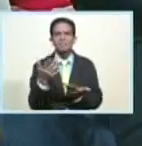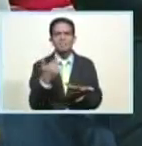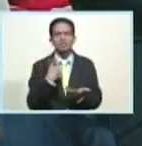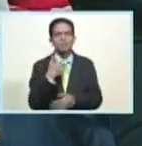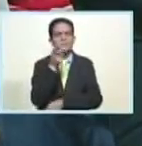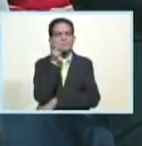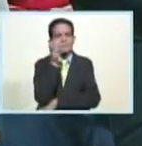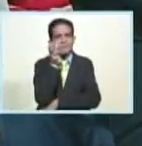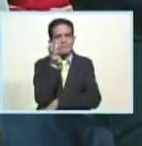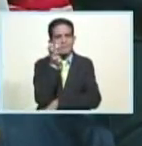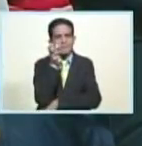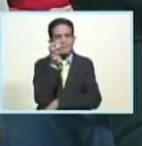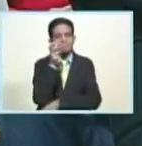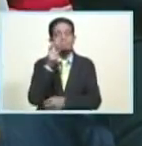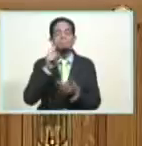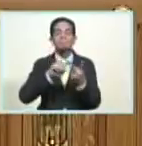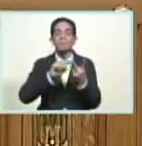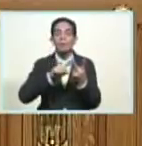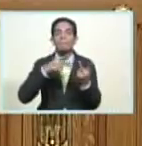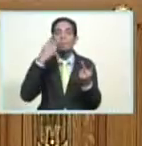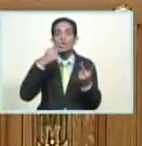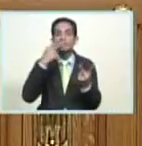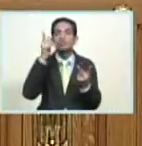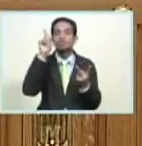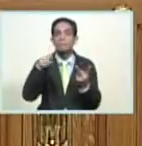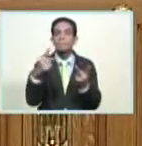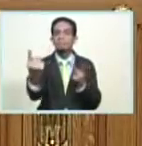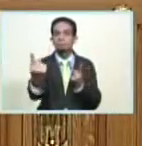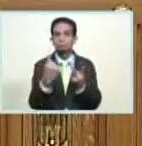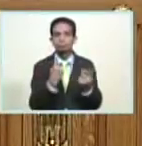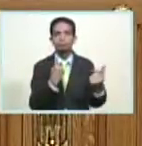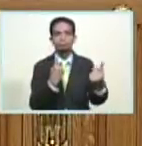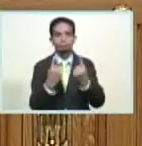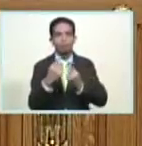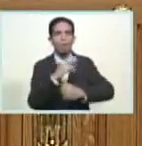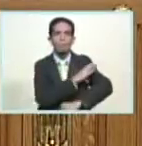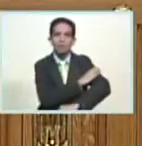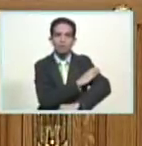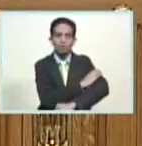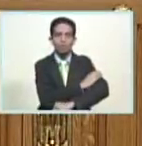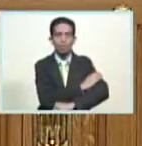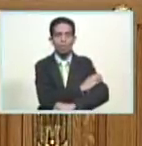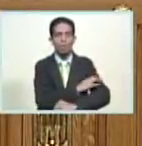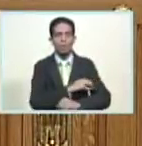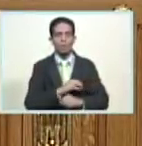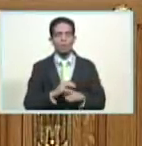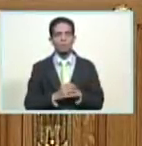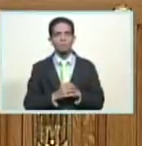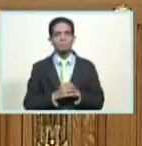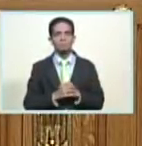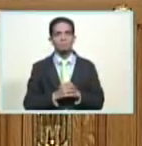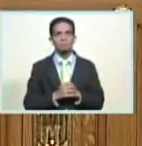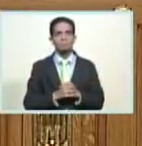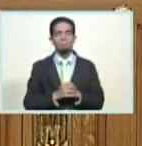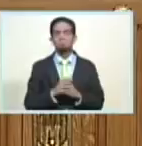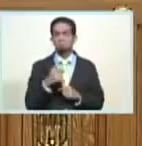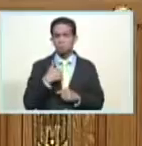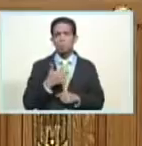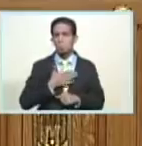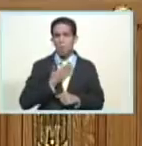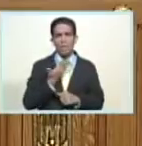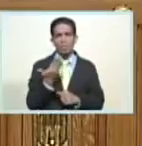Quiero escuchar a los políticos del otro bando, de la oposición. Soy capaz de escucharlos a